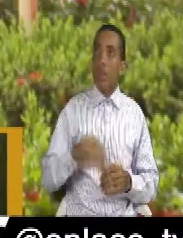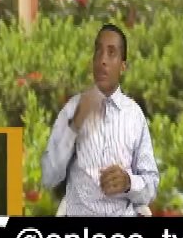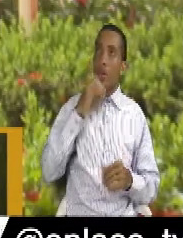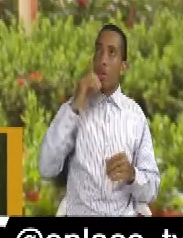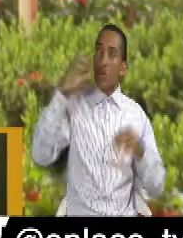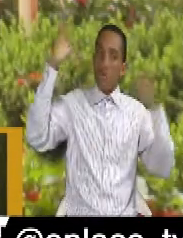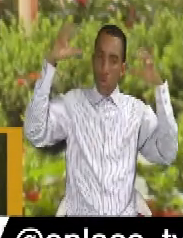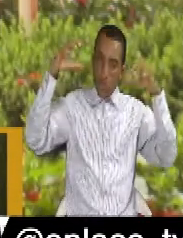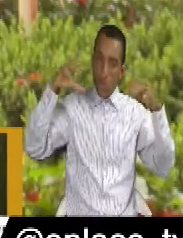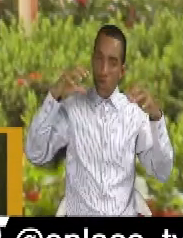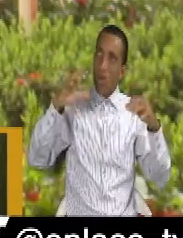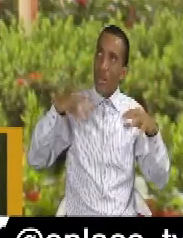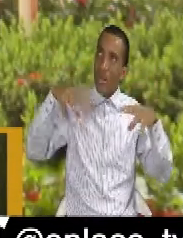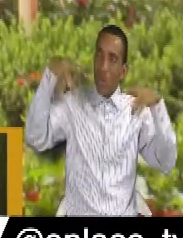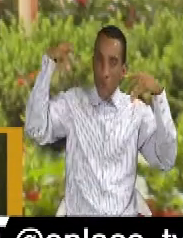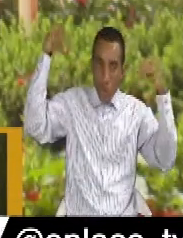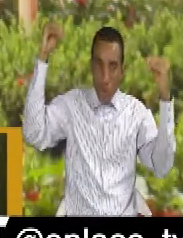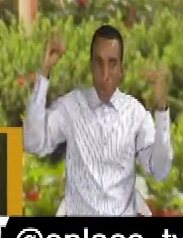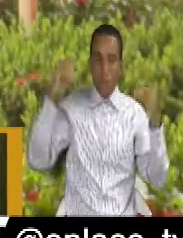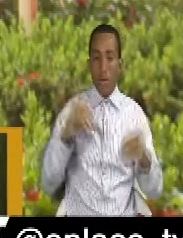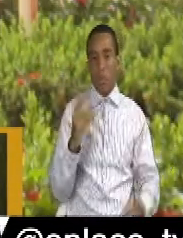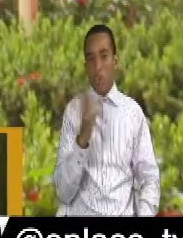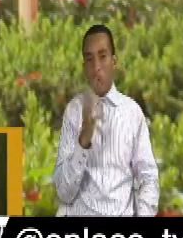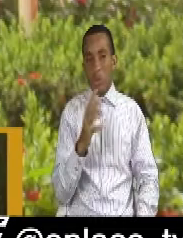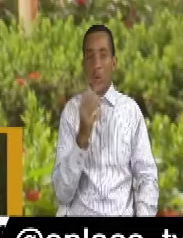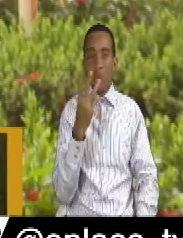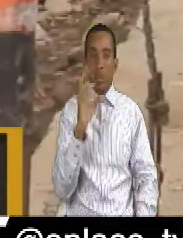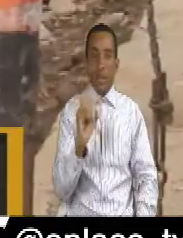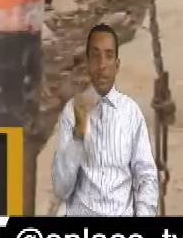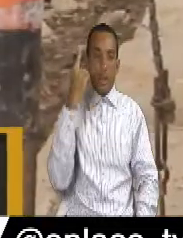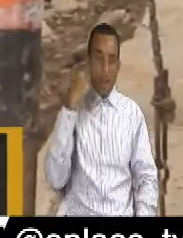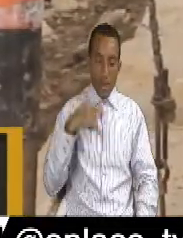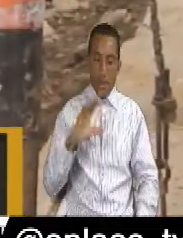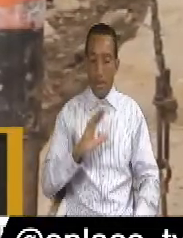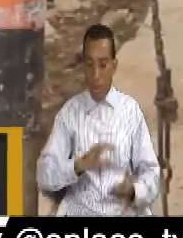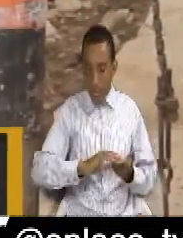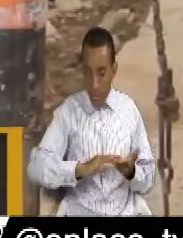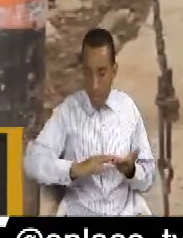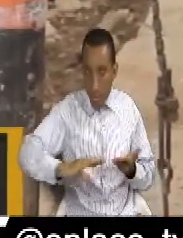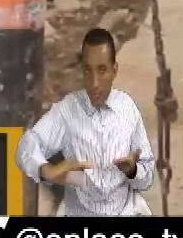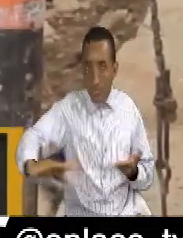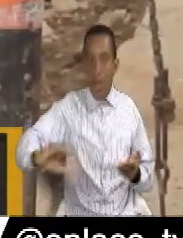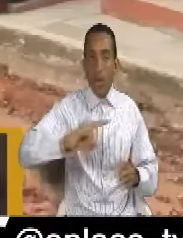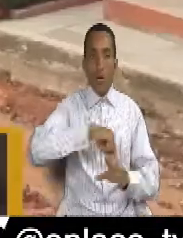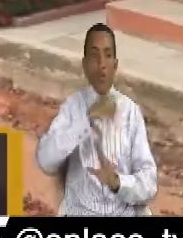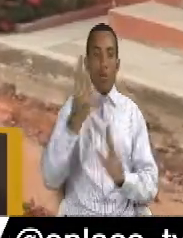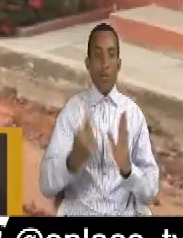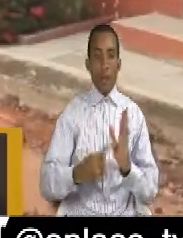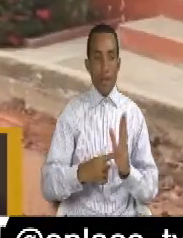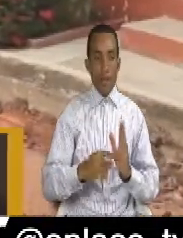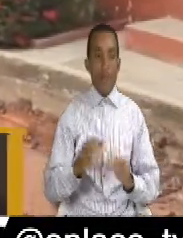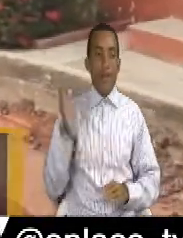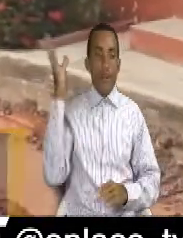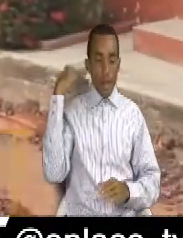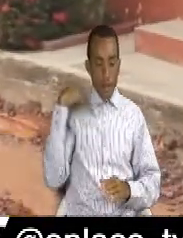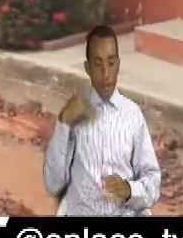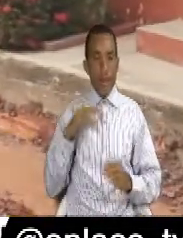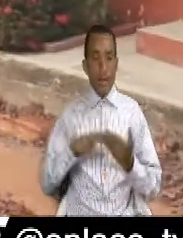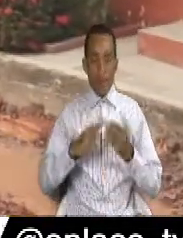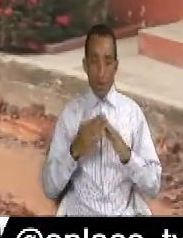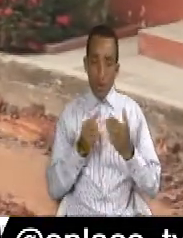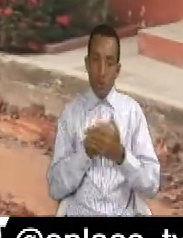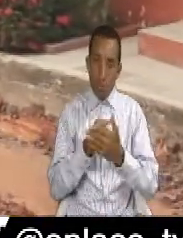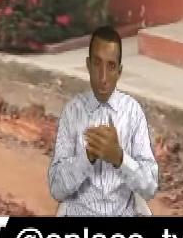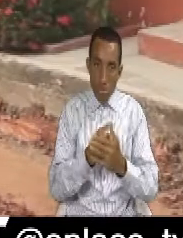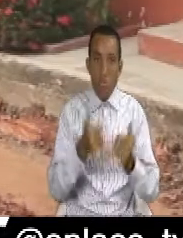días es un tiempo prudencial para poder intervenir totalmente el sector. La comunidad reclamaba por estos trabajos que ahora avanzan a buen ritmo.